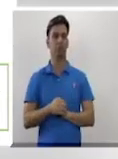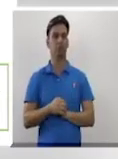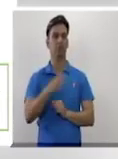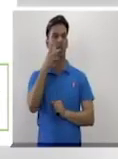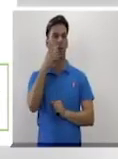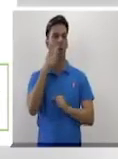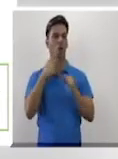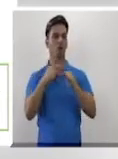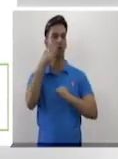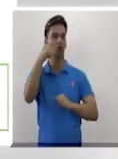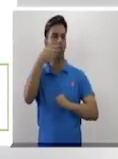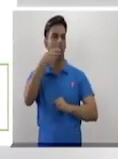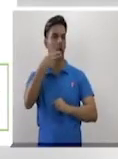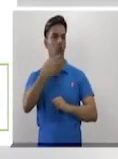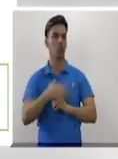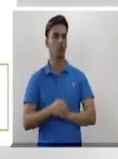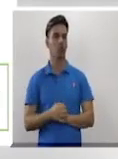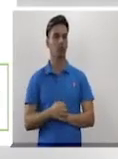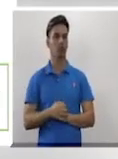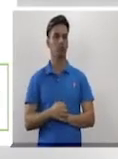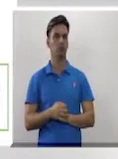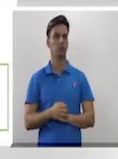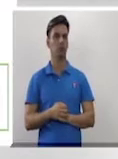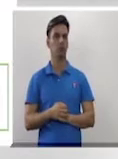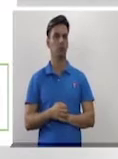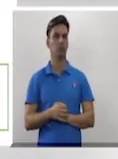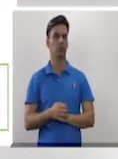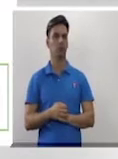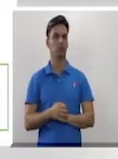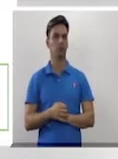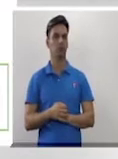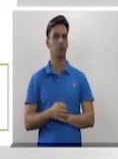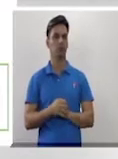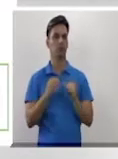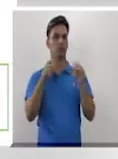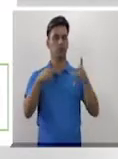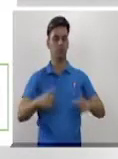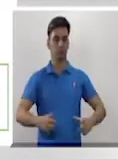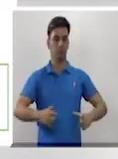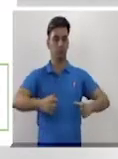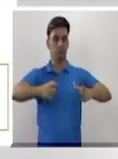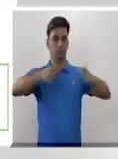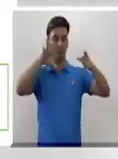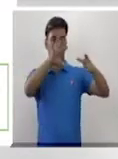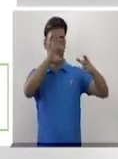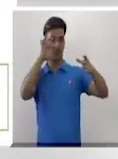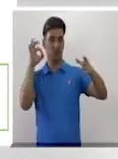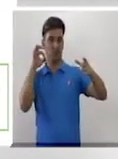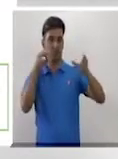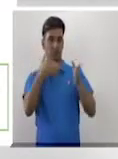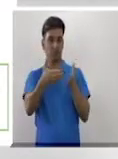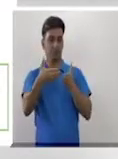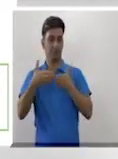cilindro. Calcula la cantidad de material que se derrochó para hacer el tornillo.